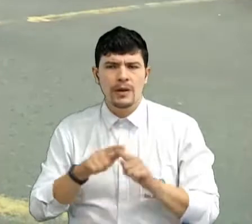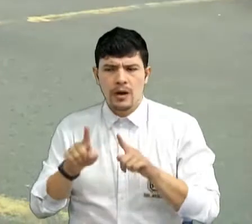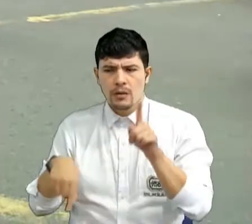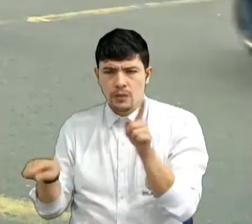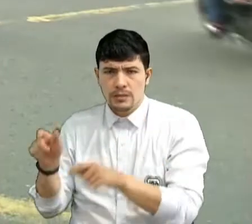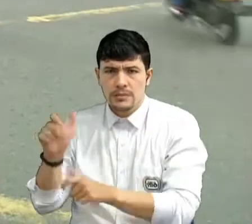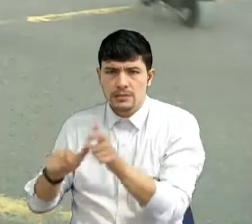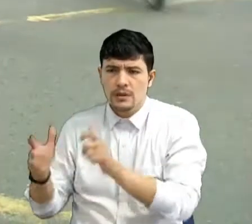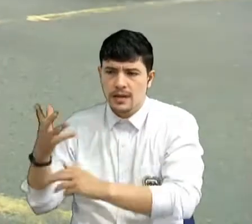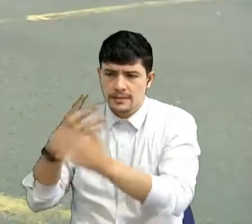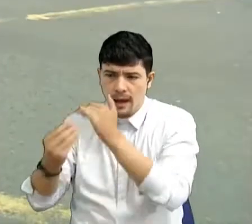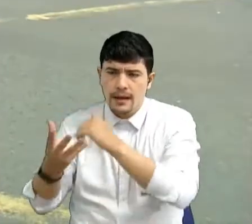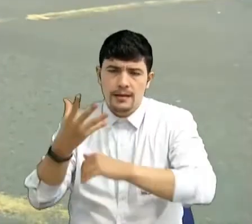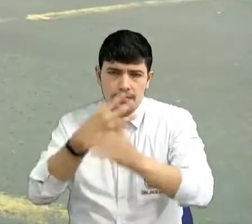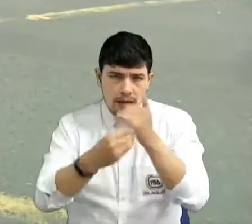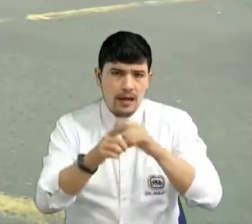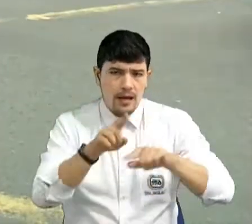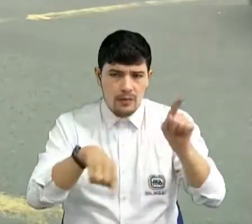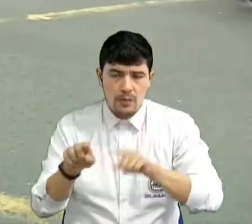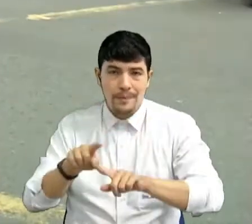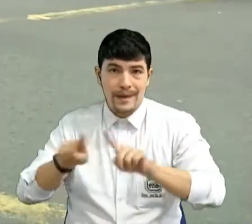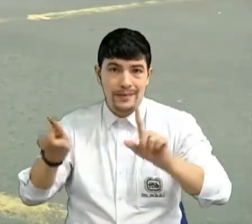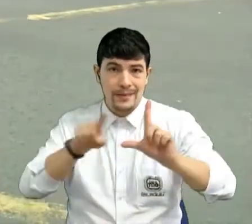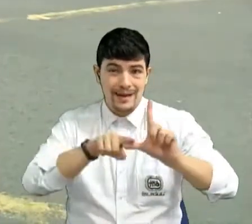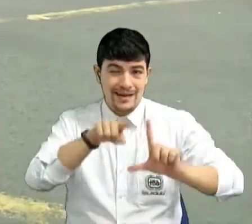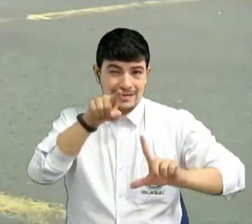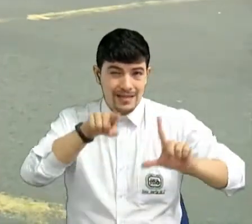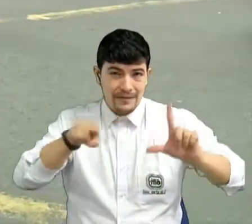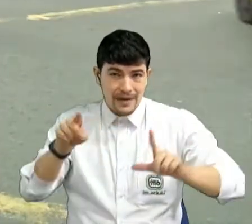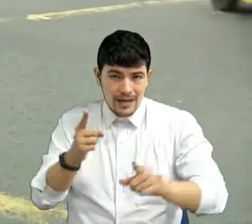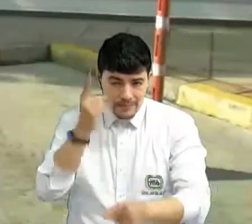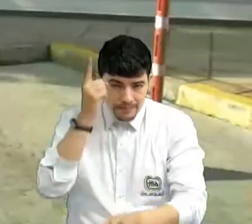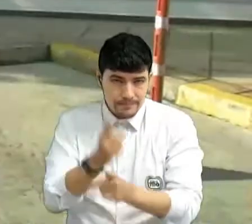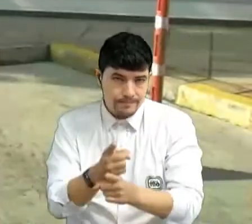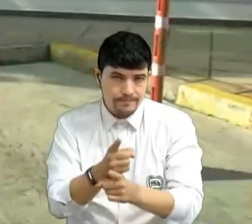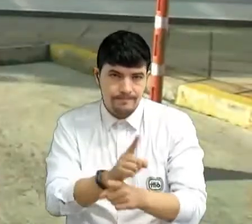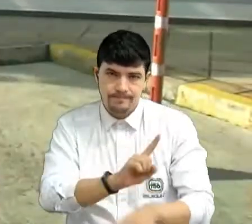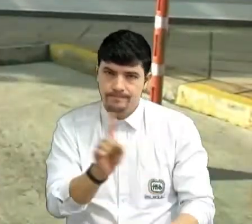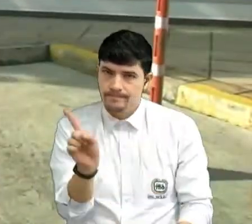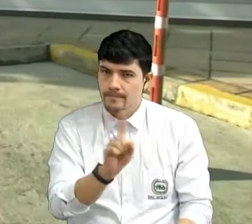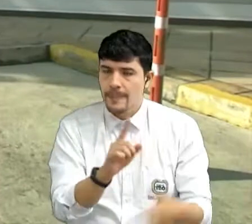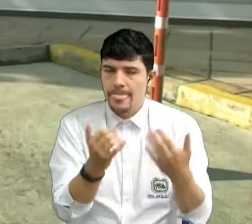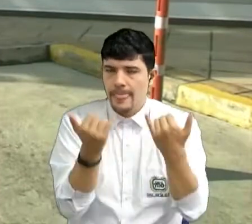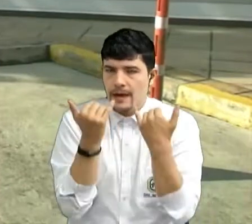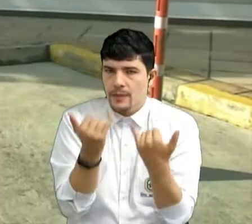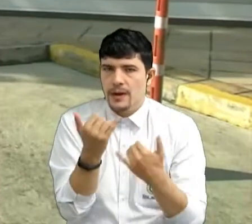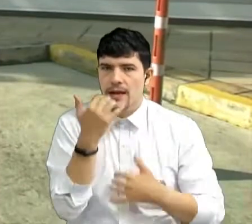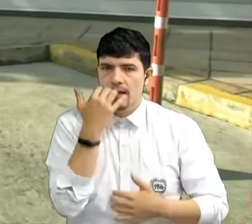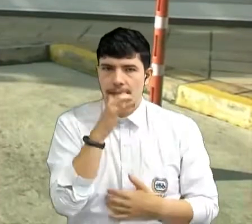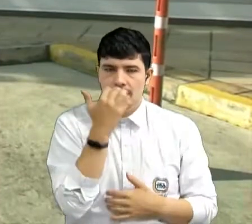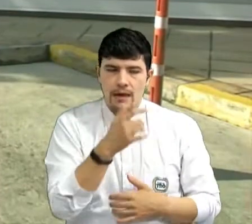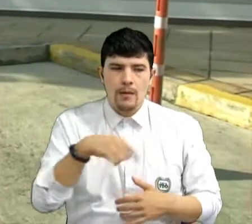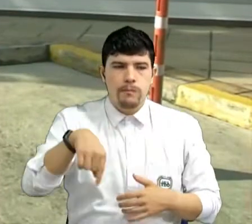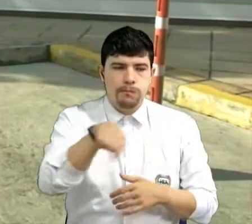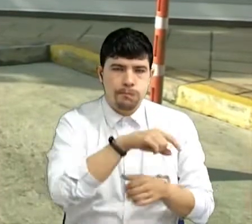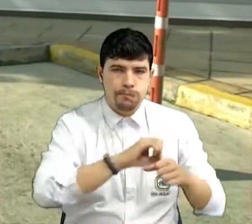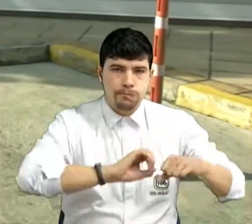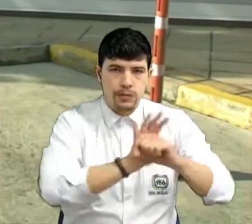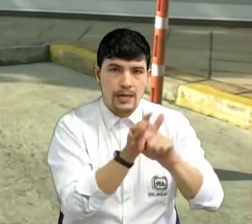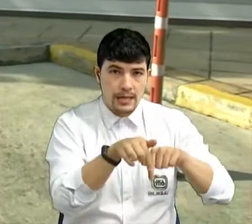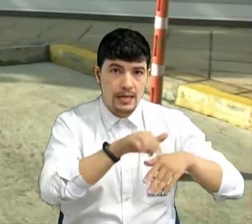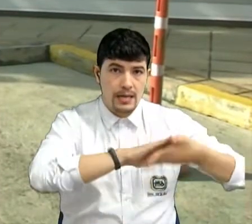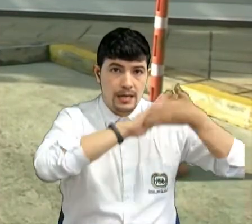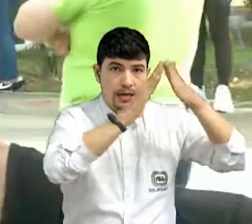personas con las aperturas económicas, las cifras no son alentadoras ante el temor que genera el coronavirus entre la